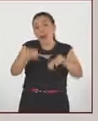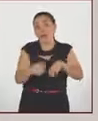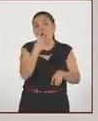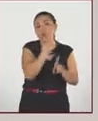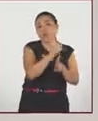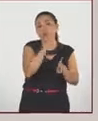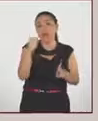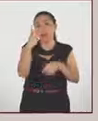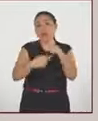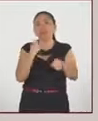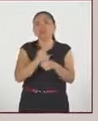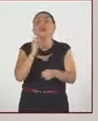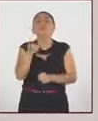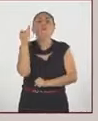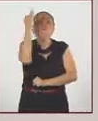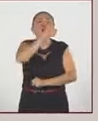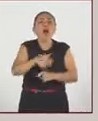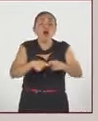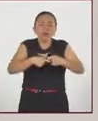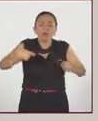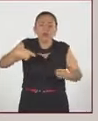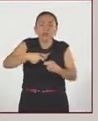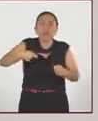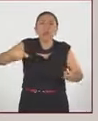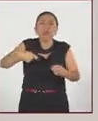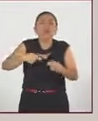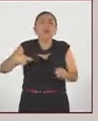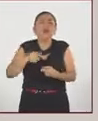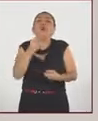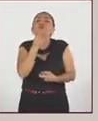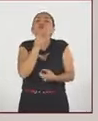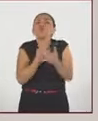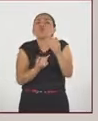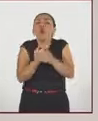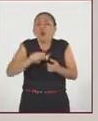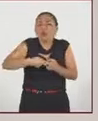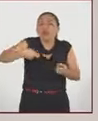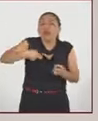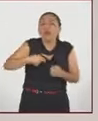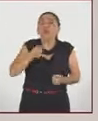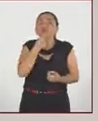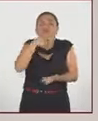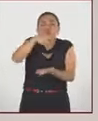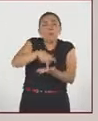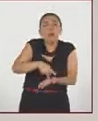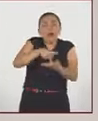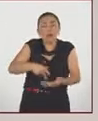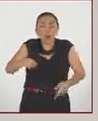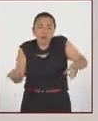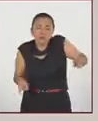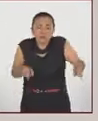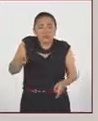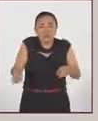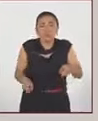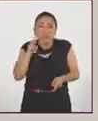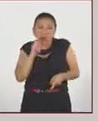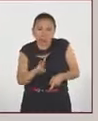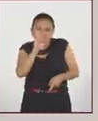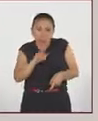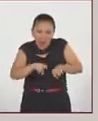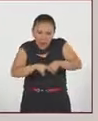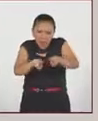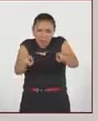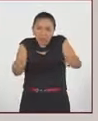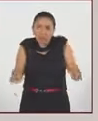laxitud de los ligamentos, porque los ligamentos son muy flexibles y con el peso del niño podrían dar esa apreciación de que las rodillas se alejan